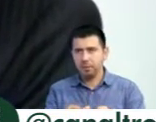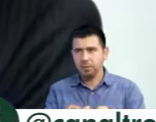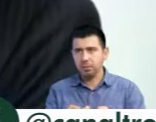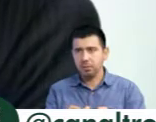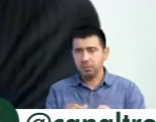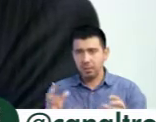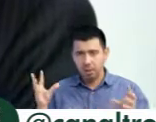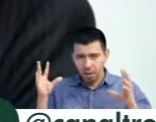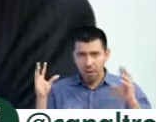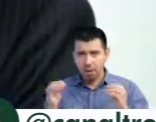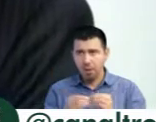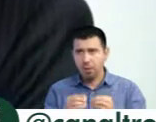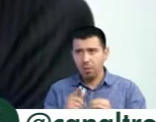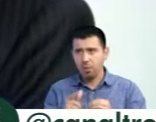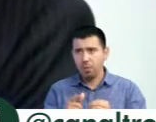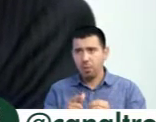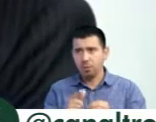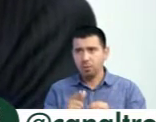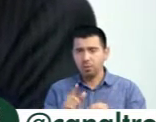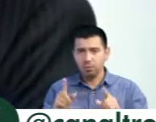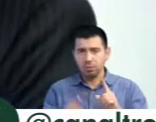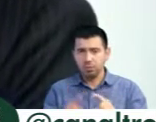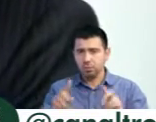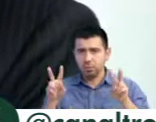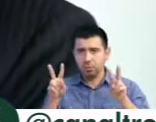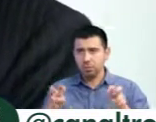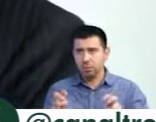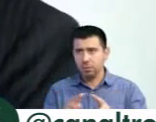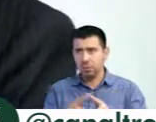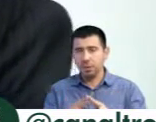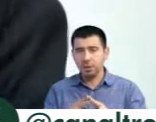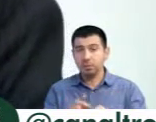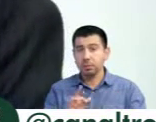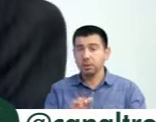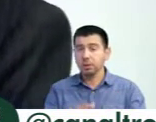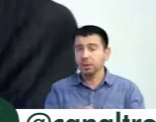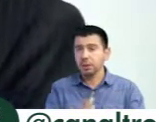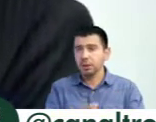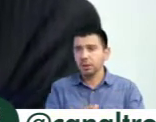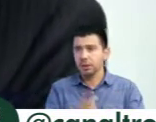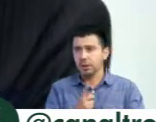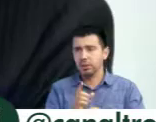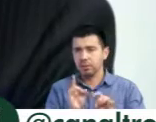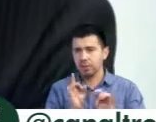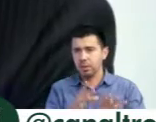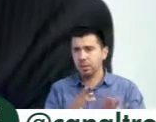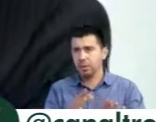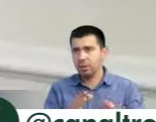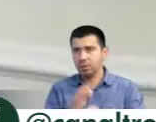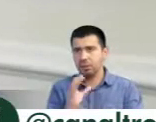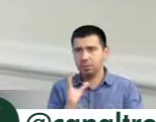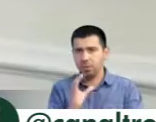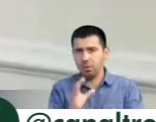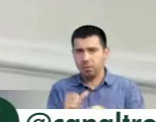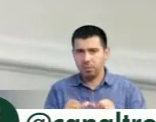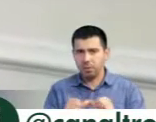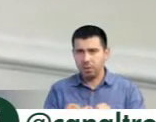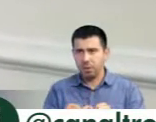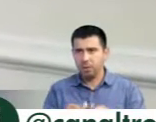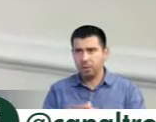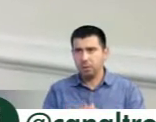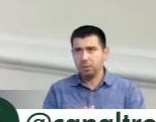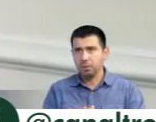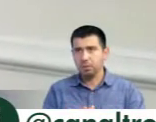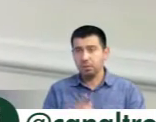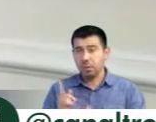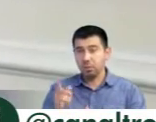unos acuerdos donde los temas que fueron muy sensibles en el rechazo que hicieron los colombianos se mantienen. Ese cumplimiento al